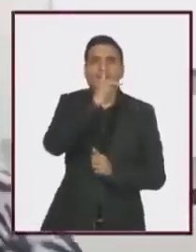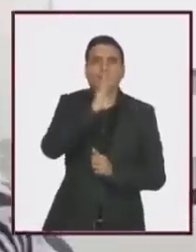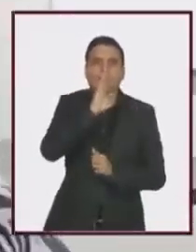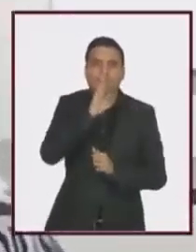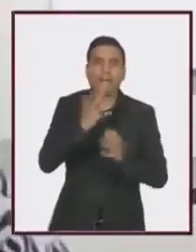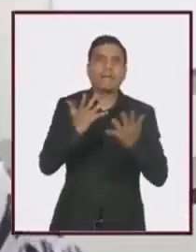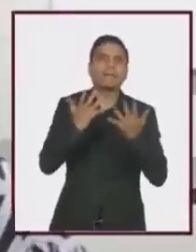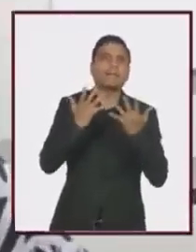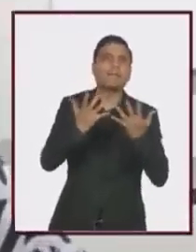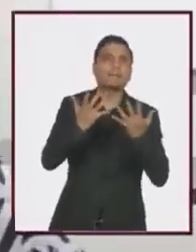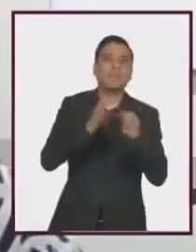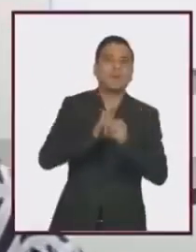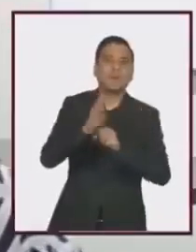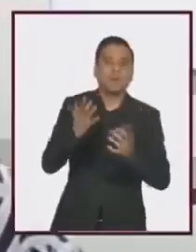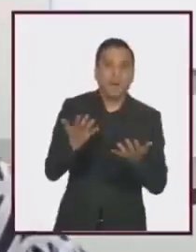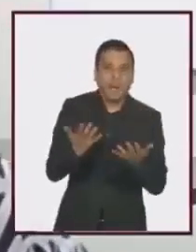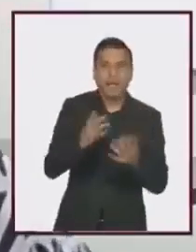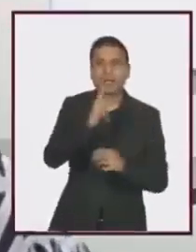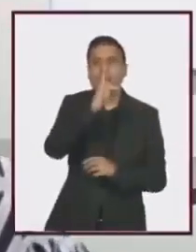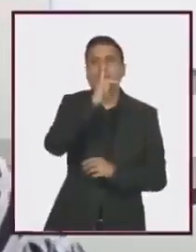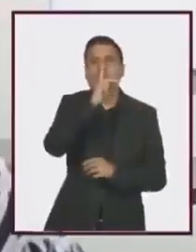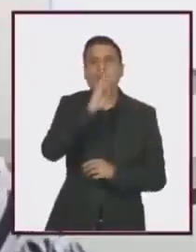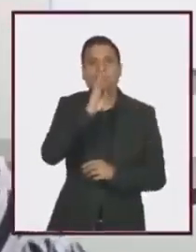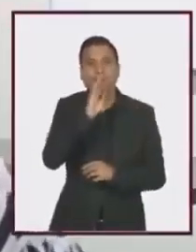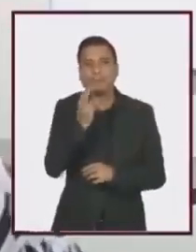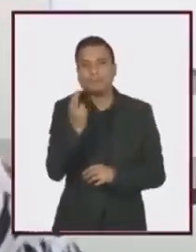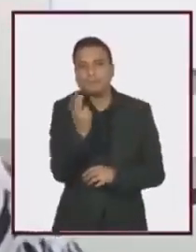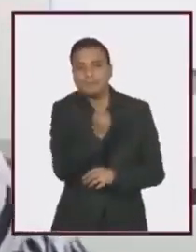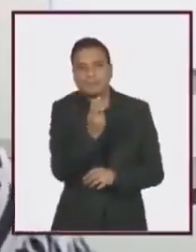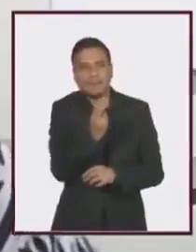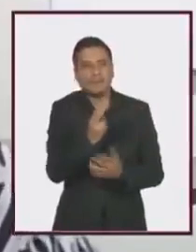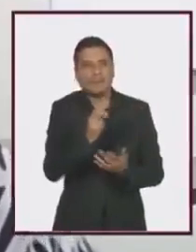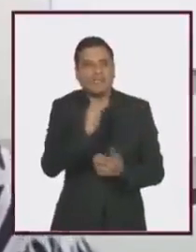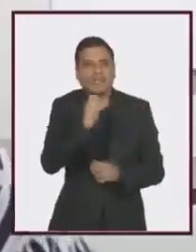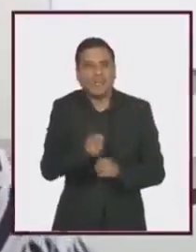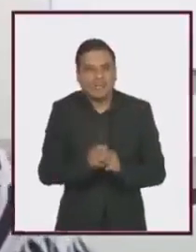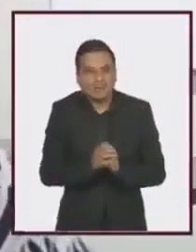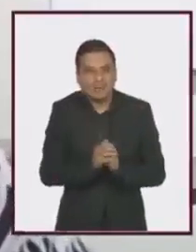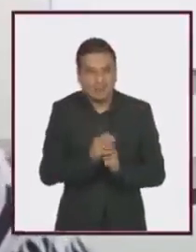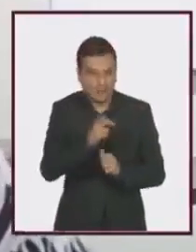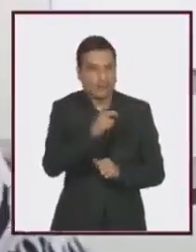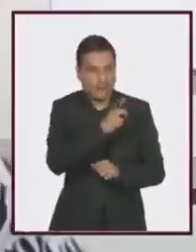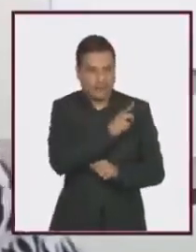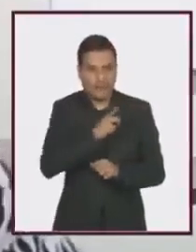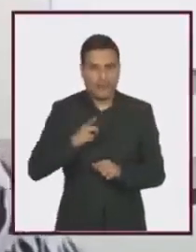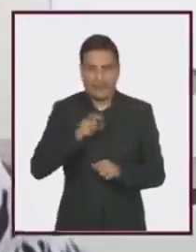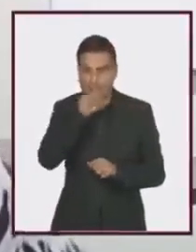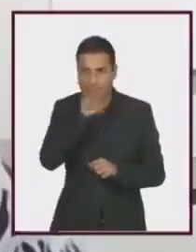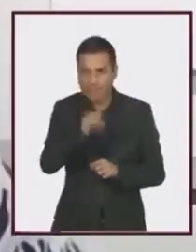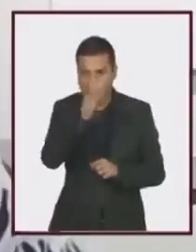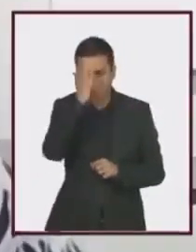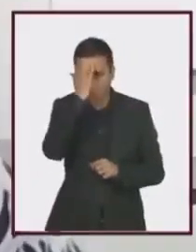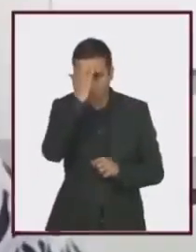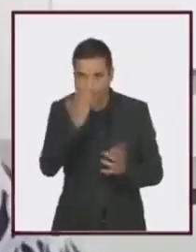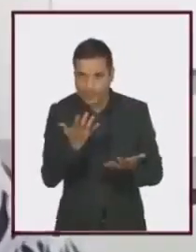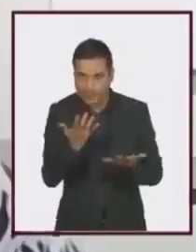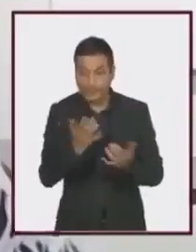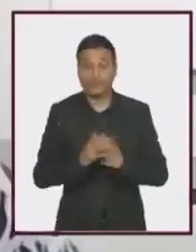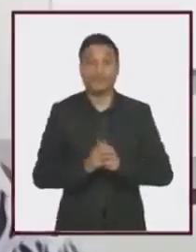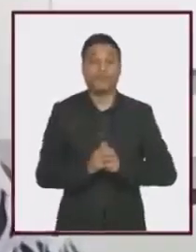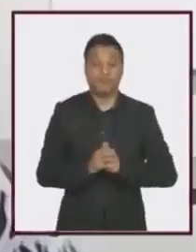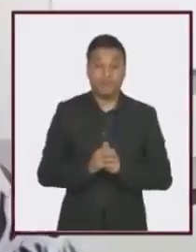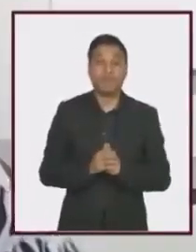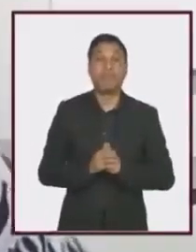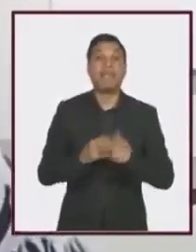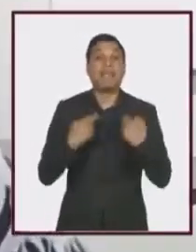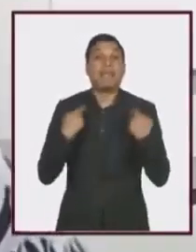las necesidades que ellos también tienen con respecto a la escuela. Básicamente en este diagnóstico que